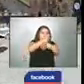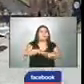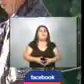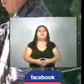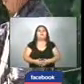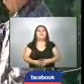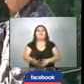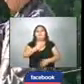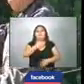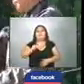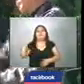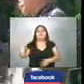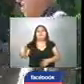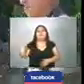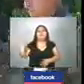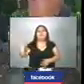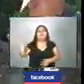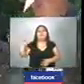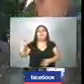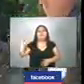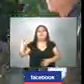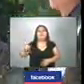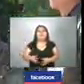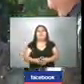Carla Araniva, Red Salvadoreña de Medios.